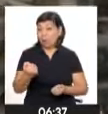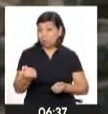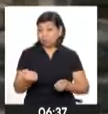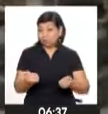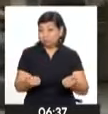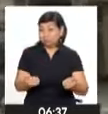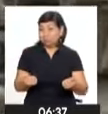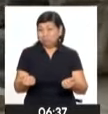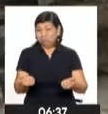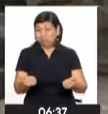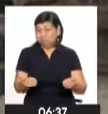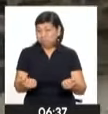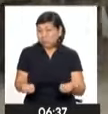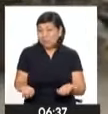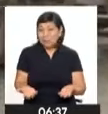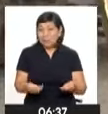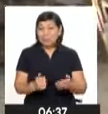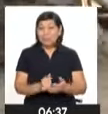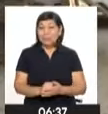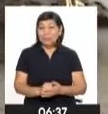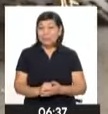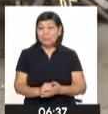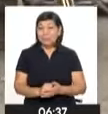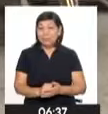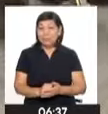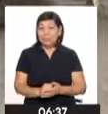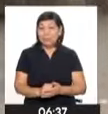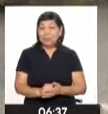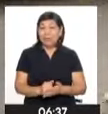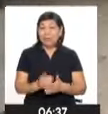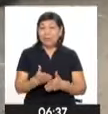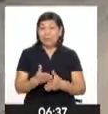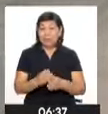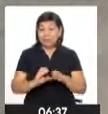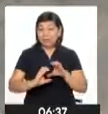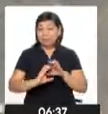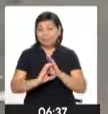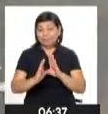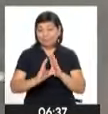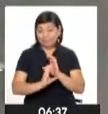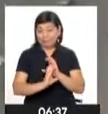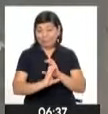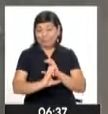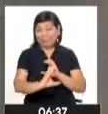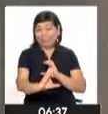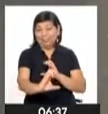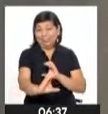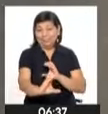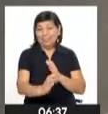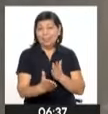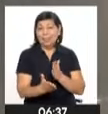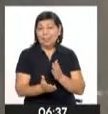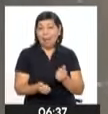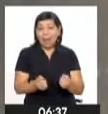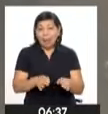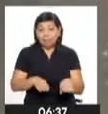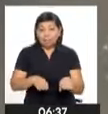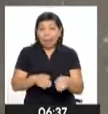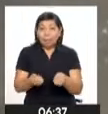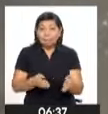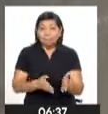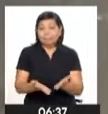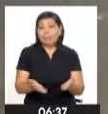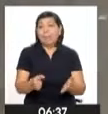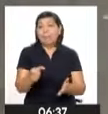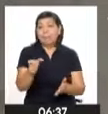carga pesada se ha llevado consigo también parte de las barandas que pues protegían la vía y también a